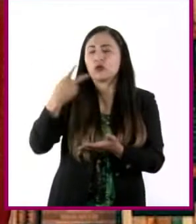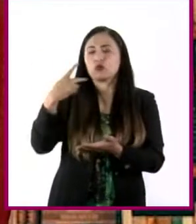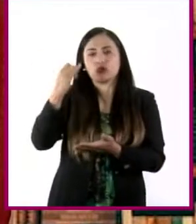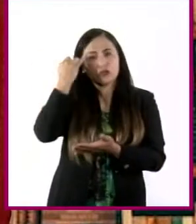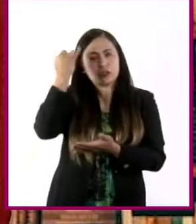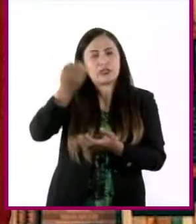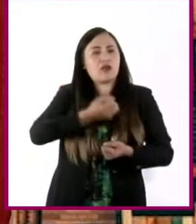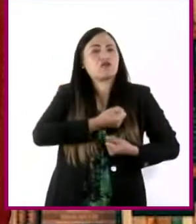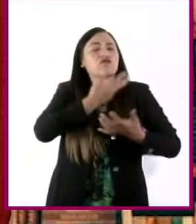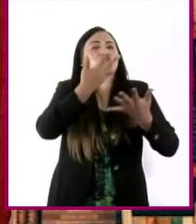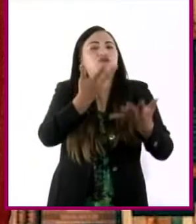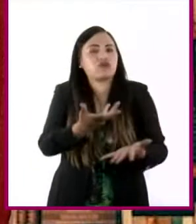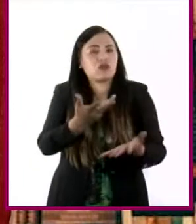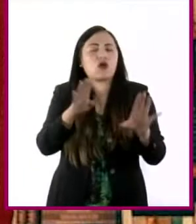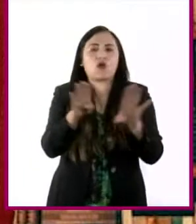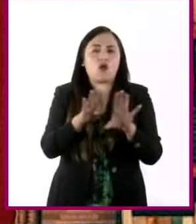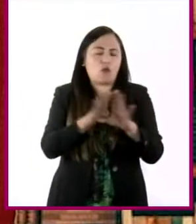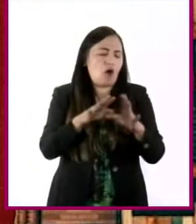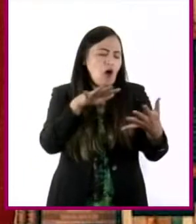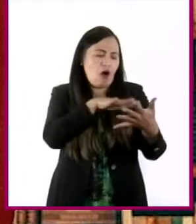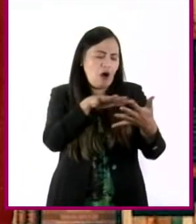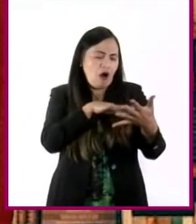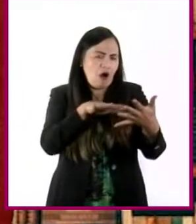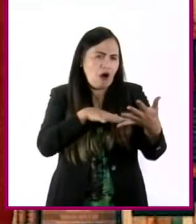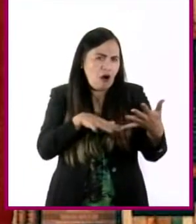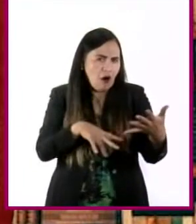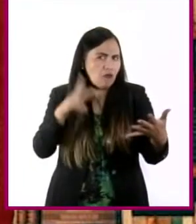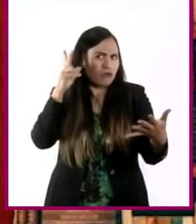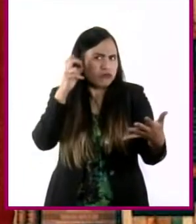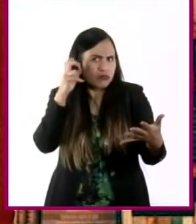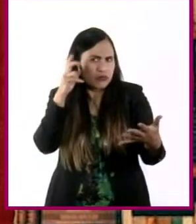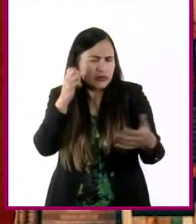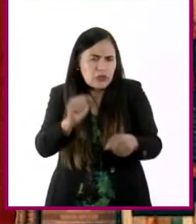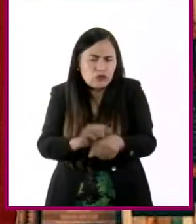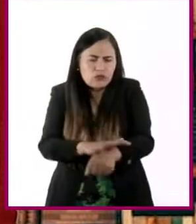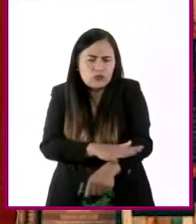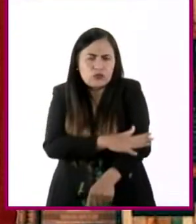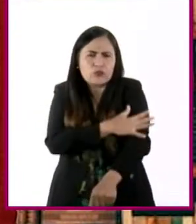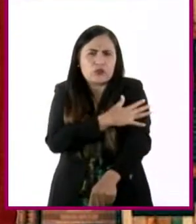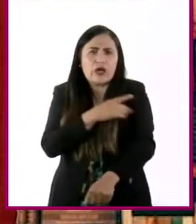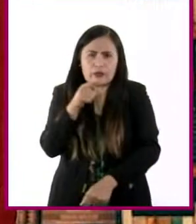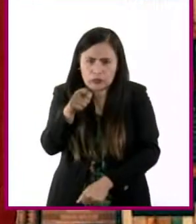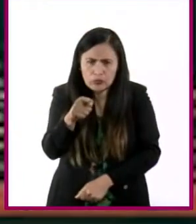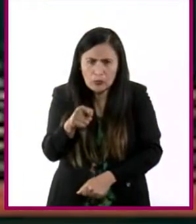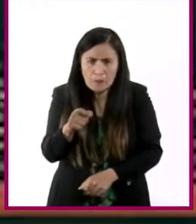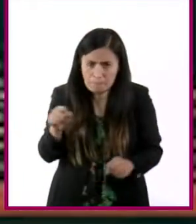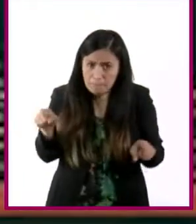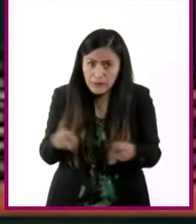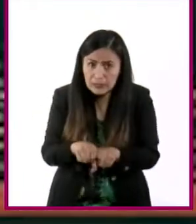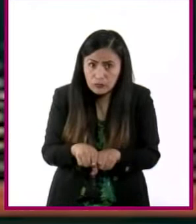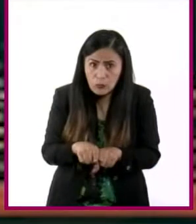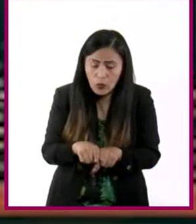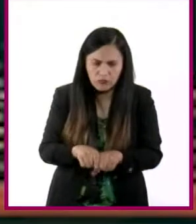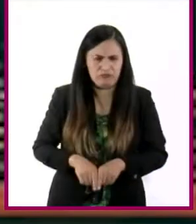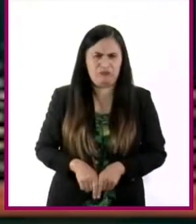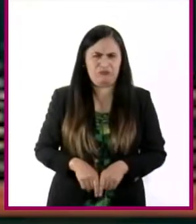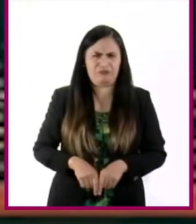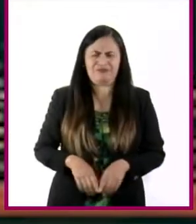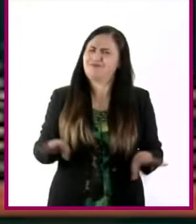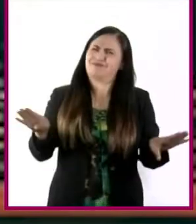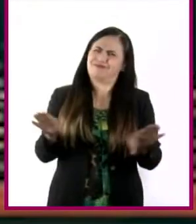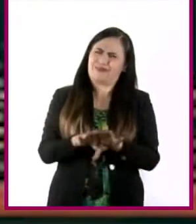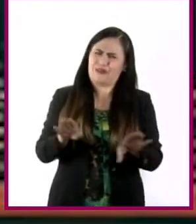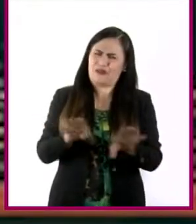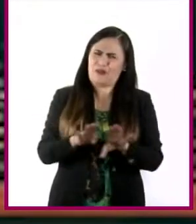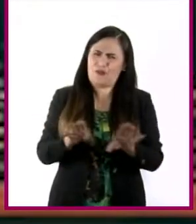de una manera en la que cuando los escuchas se te pone la piel chinita. ¿No te ha pasado? ¿Y a ustedes? Oye, con lo que dices pareciera